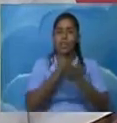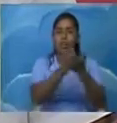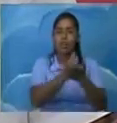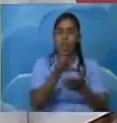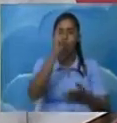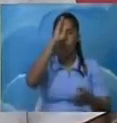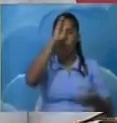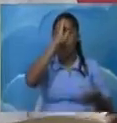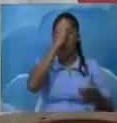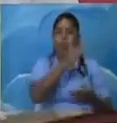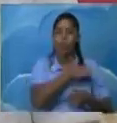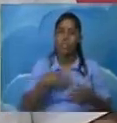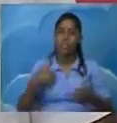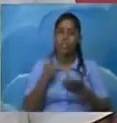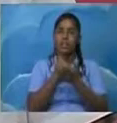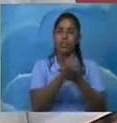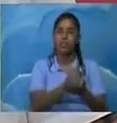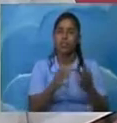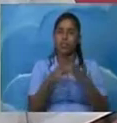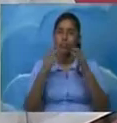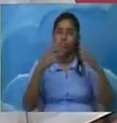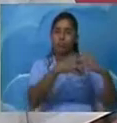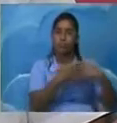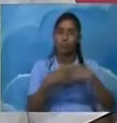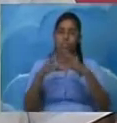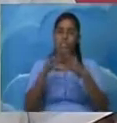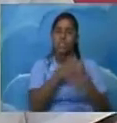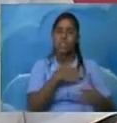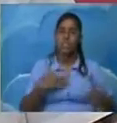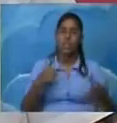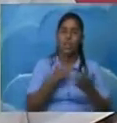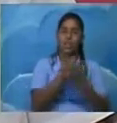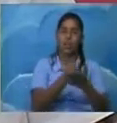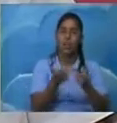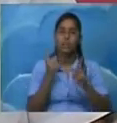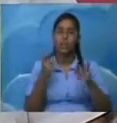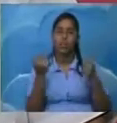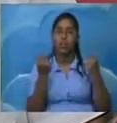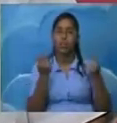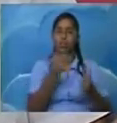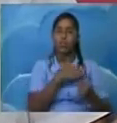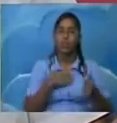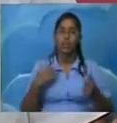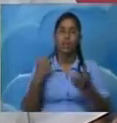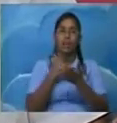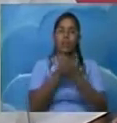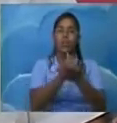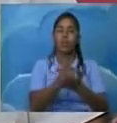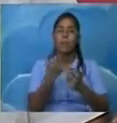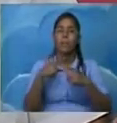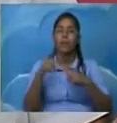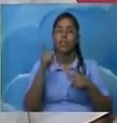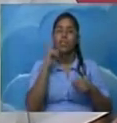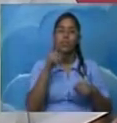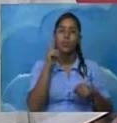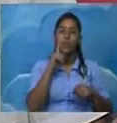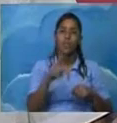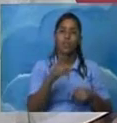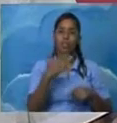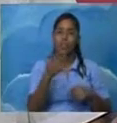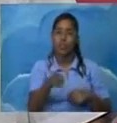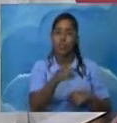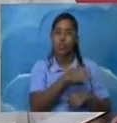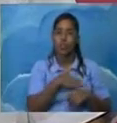bancos quieren ayudar, las asociaciones quieren ayudar, a veces los ricos quieren ayudar, pero hay tanto engaño que ellos quieren